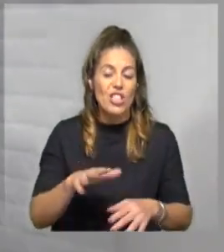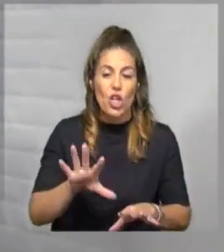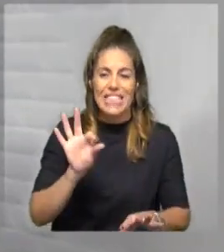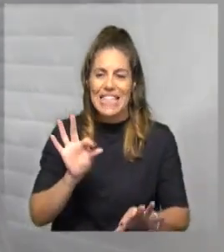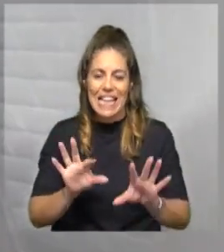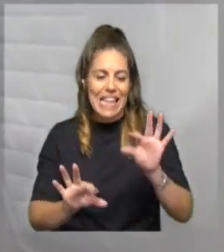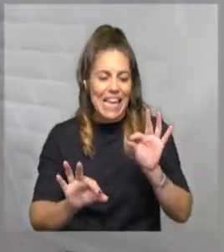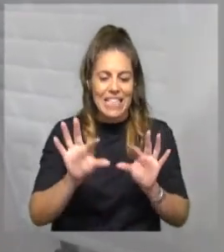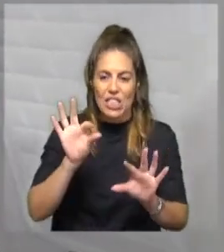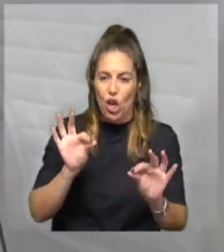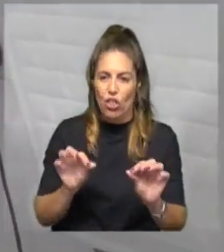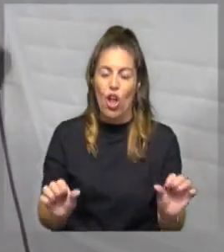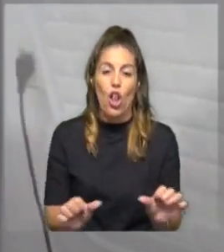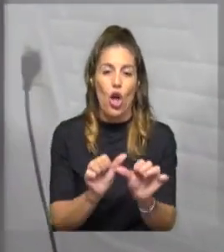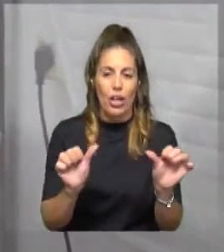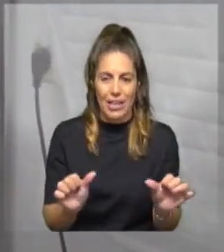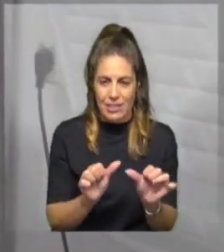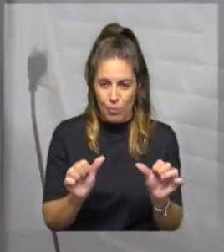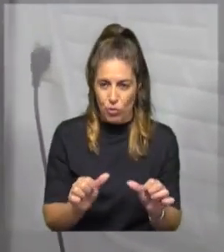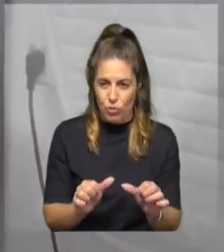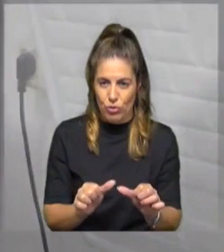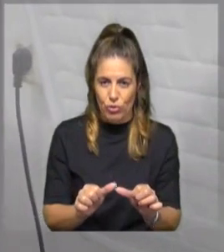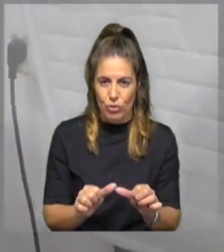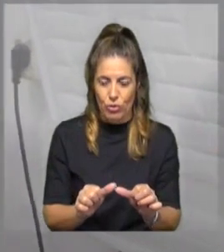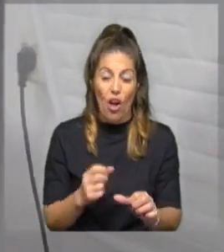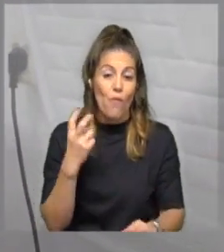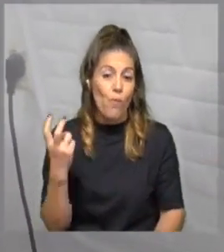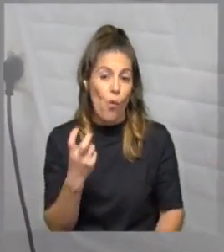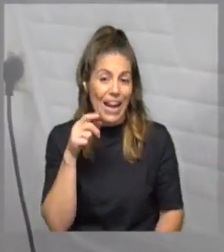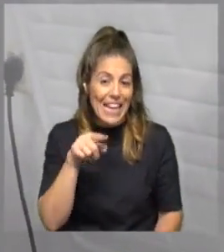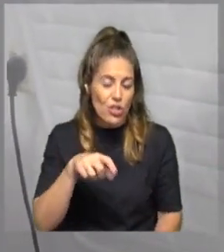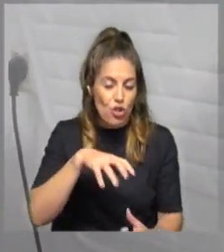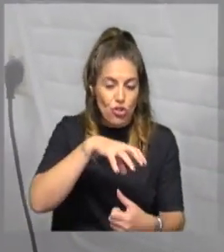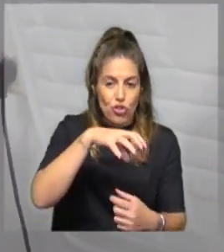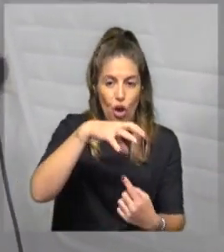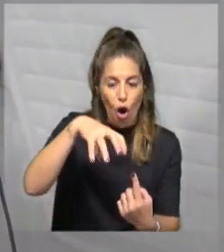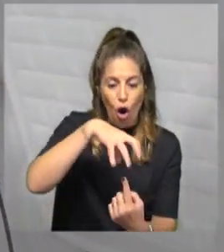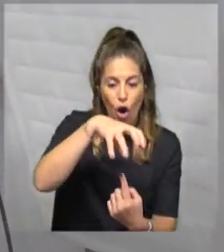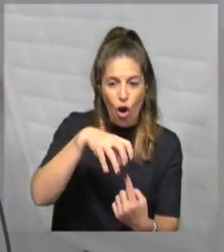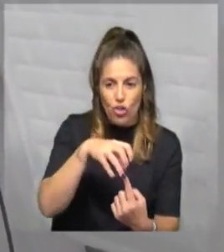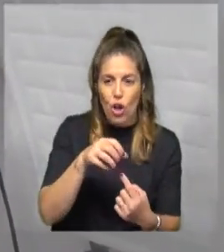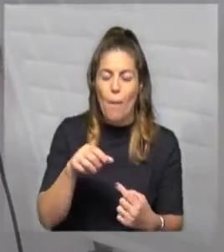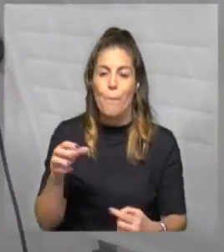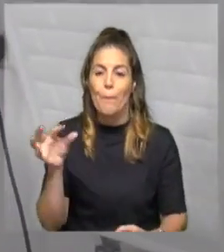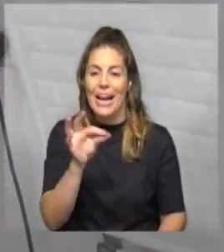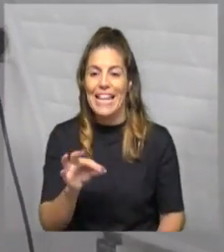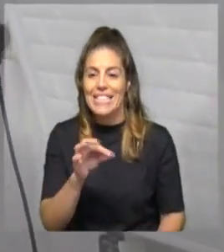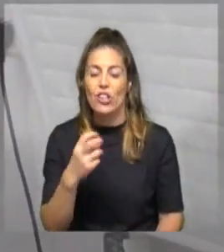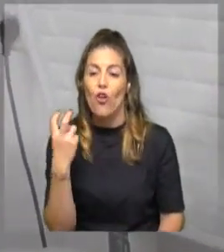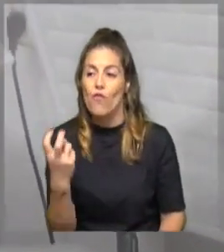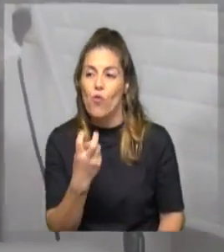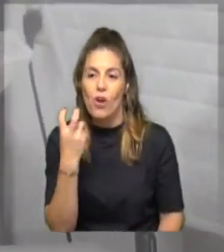selección. Y bueno, lo que hacemos es buscar esos hongos. En el caso de insectos, lo que buscamos son